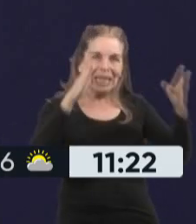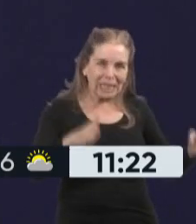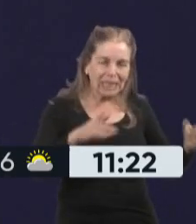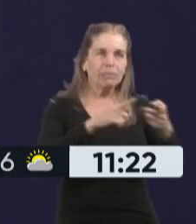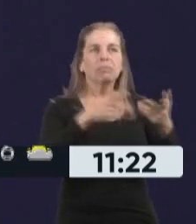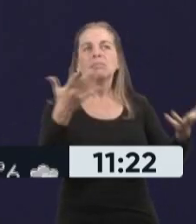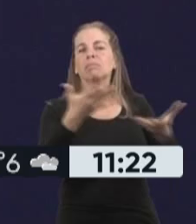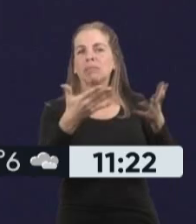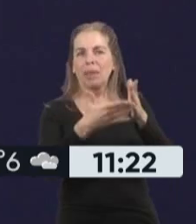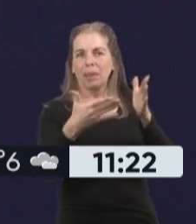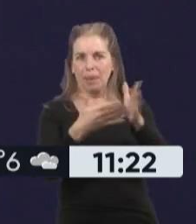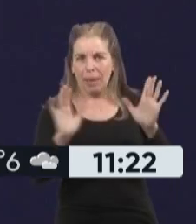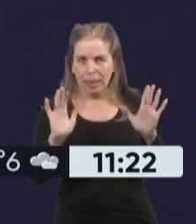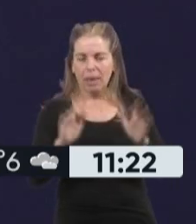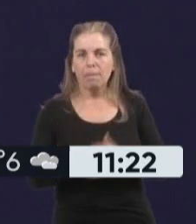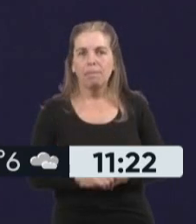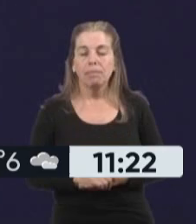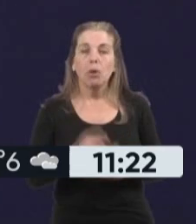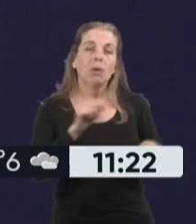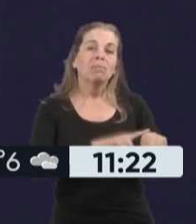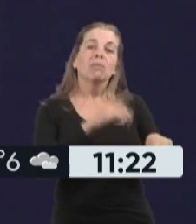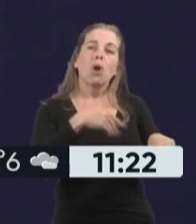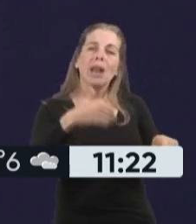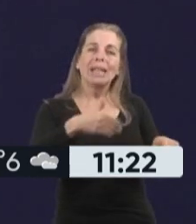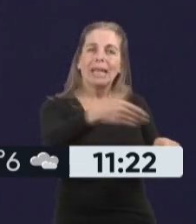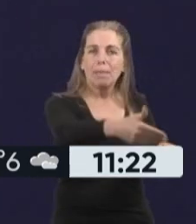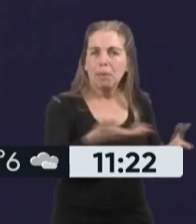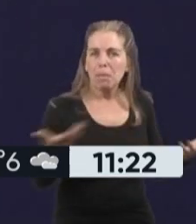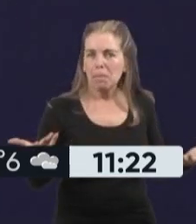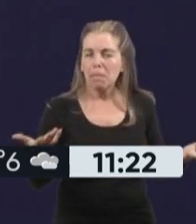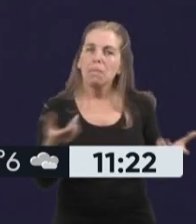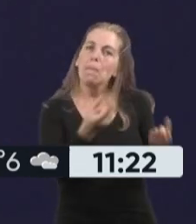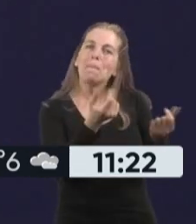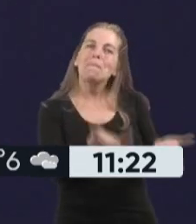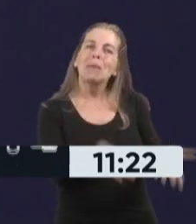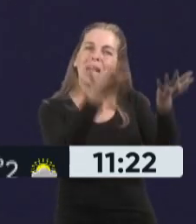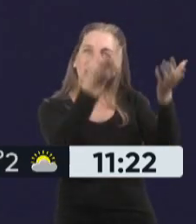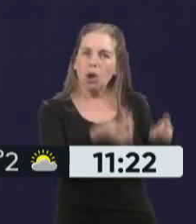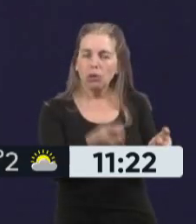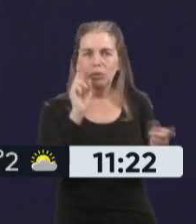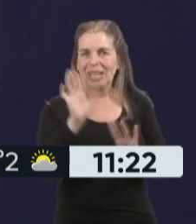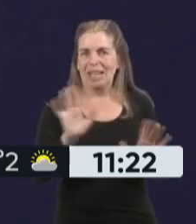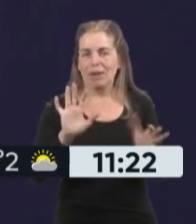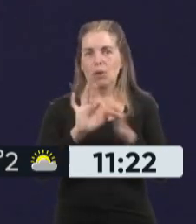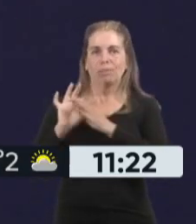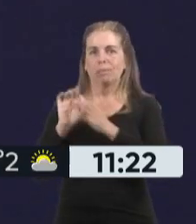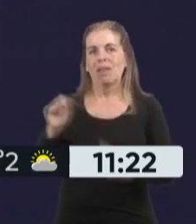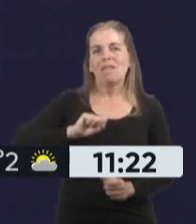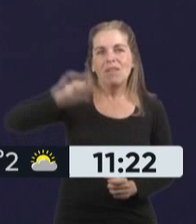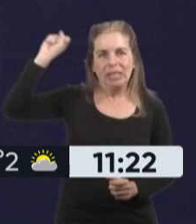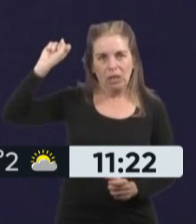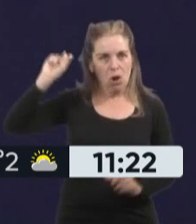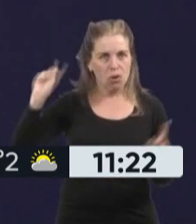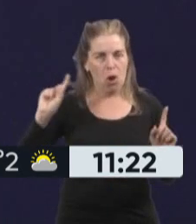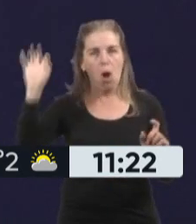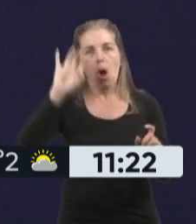algún rubro, pero con el correr del tiempo eso no va a terminar impactando de manera permanente en el